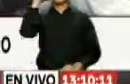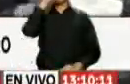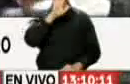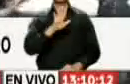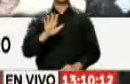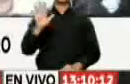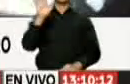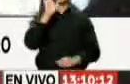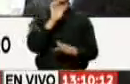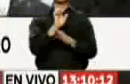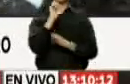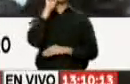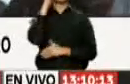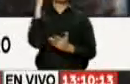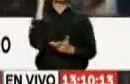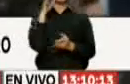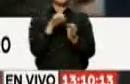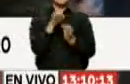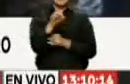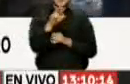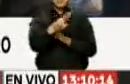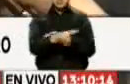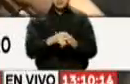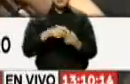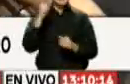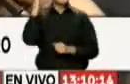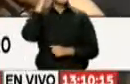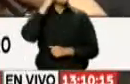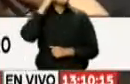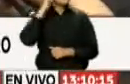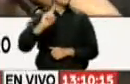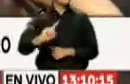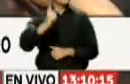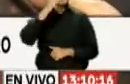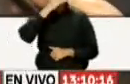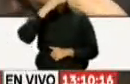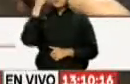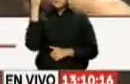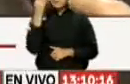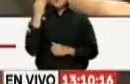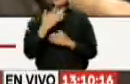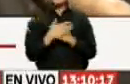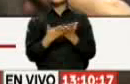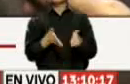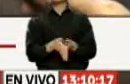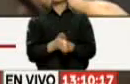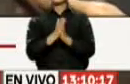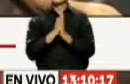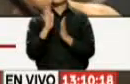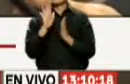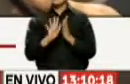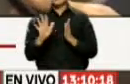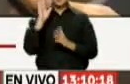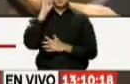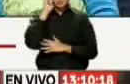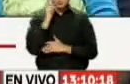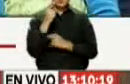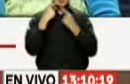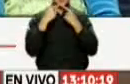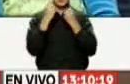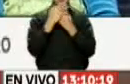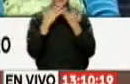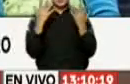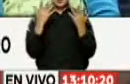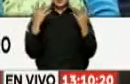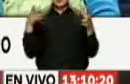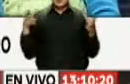cantones y parroquias, especialmente de las zonas mineras. Creo que lo único que hemos hecho es pedir que el pueblo de Cuenca se pronuncie. Es una